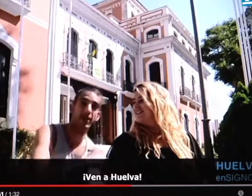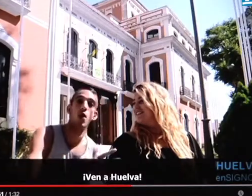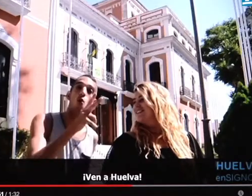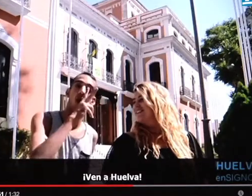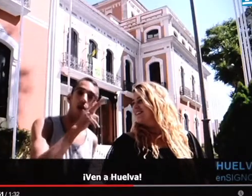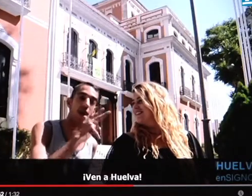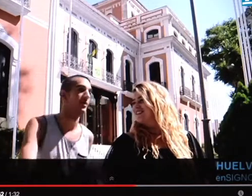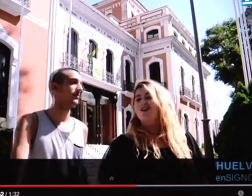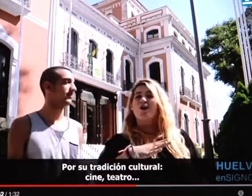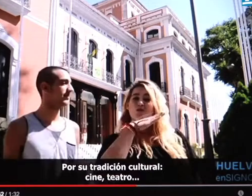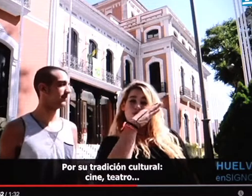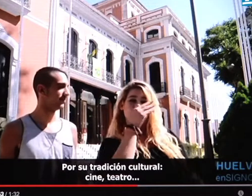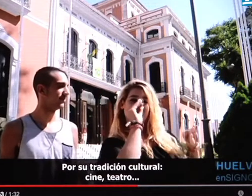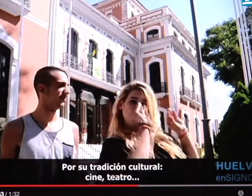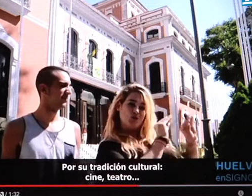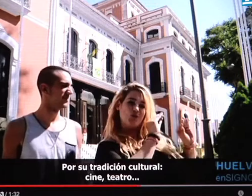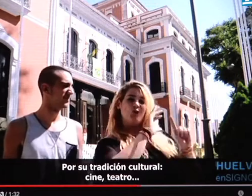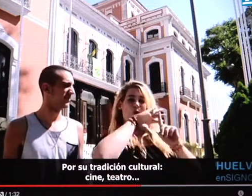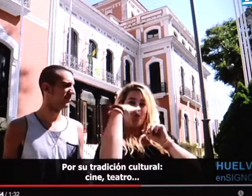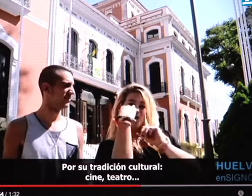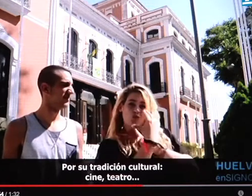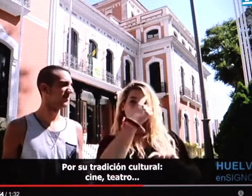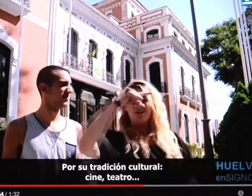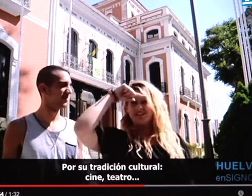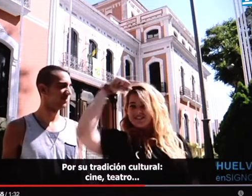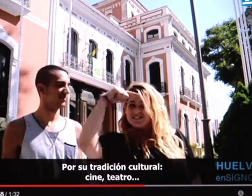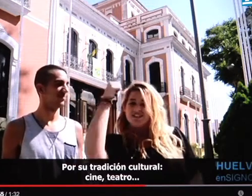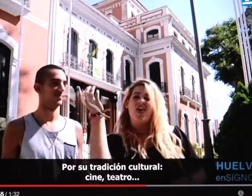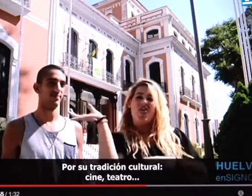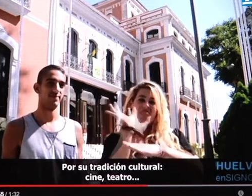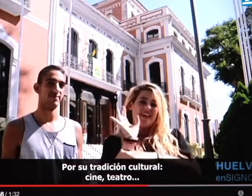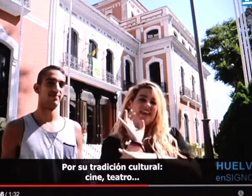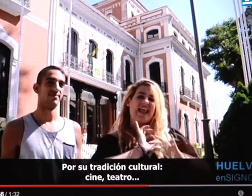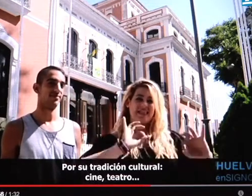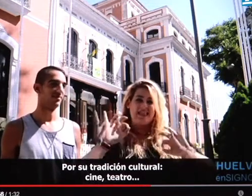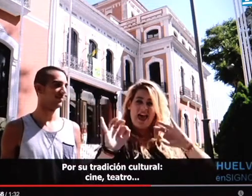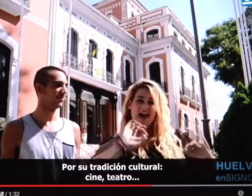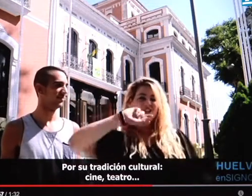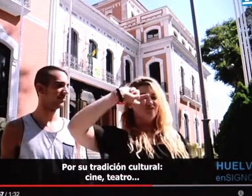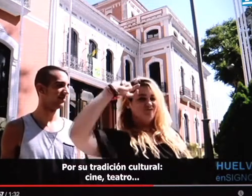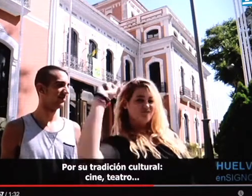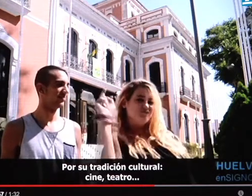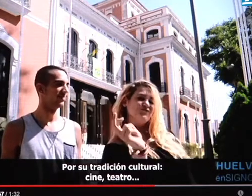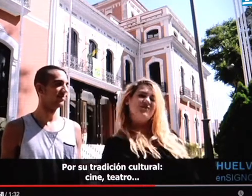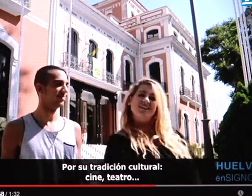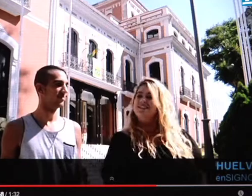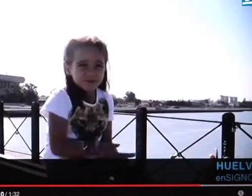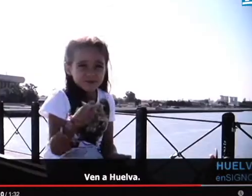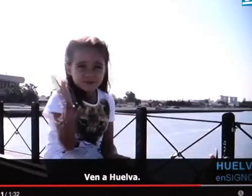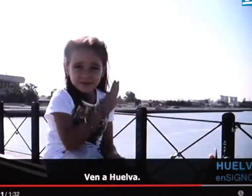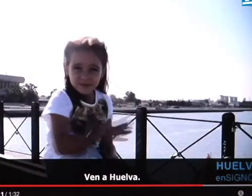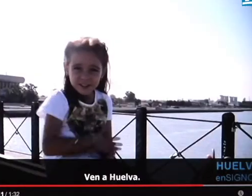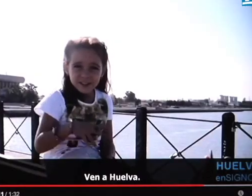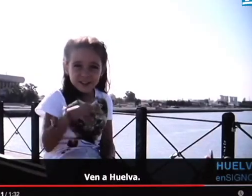su participación y la ilusión que han transmitido en todo el proceso. Todo un ejemplo ha dicho para los onubenses de cómo